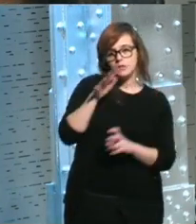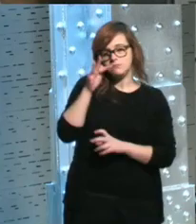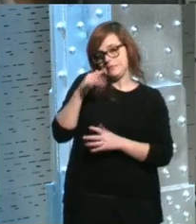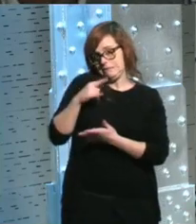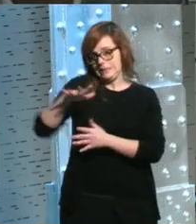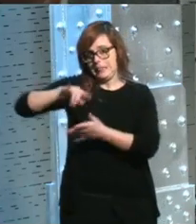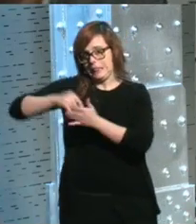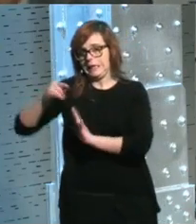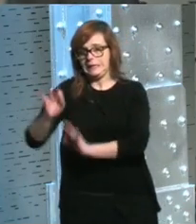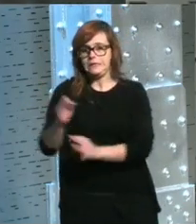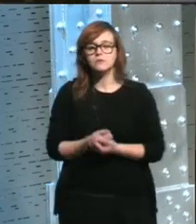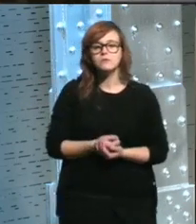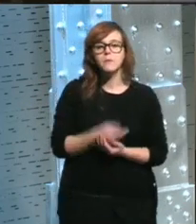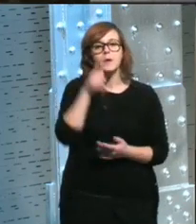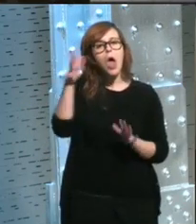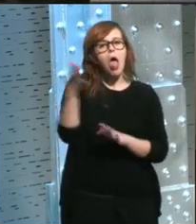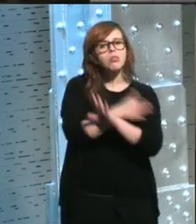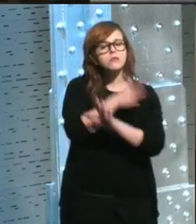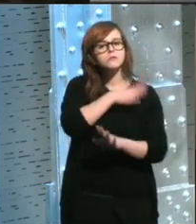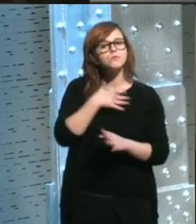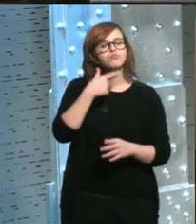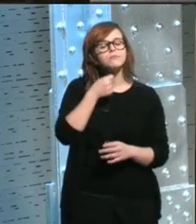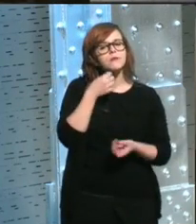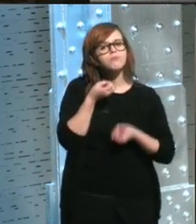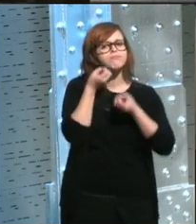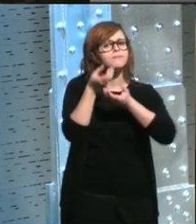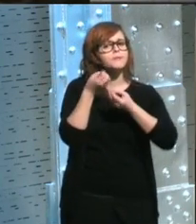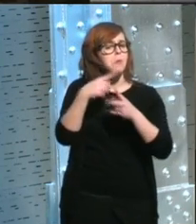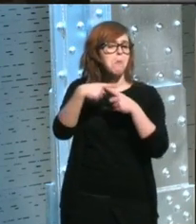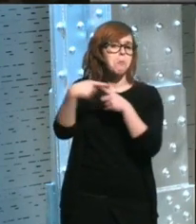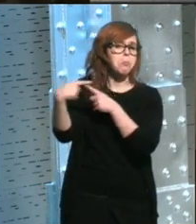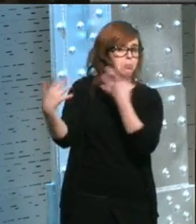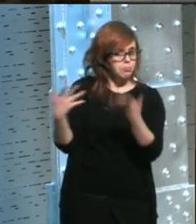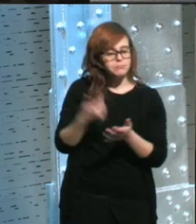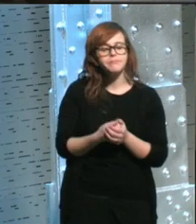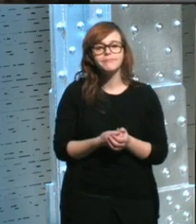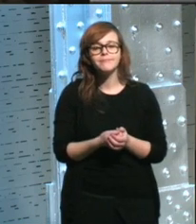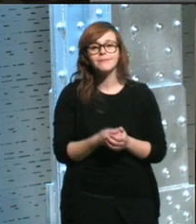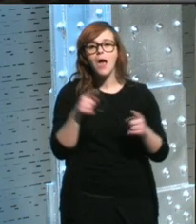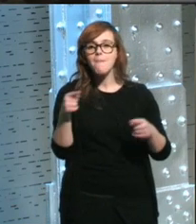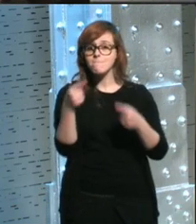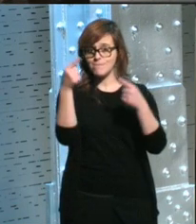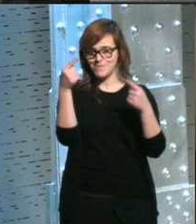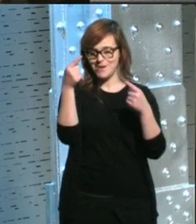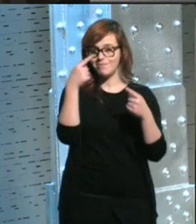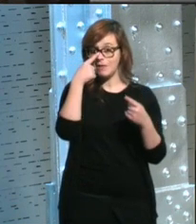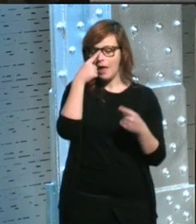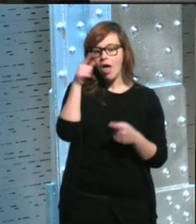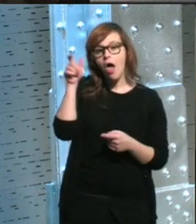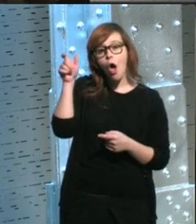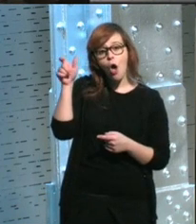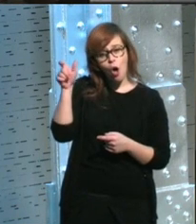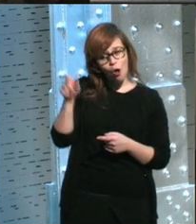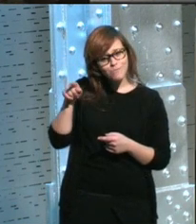os quiero contar 2 o 3 cosas que me parecen importantes. La primera, este tipo tiene